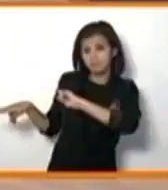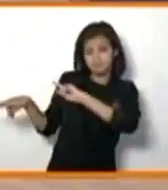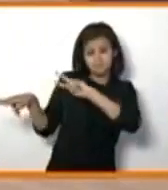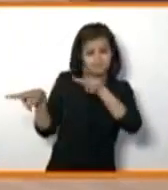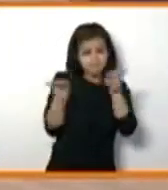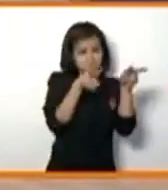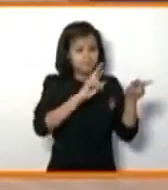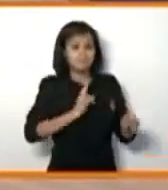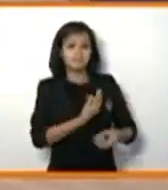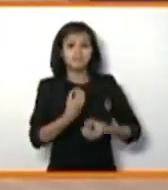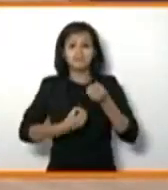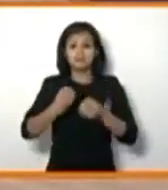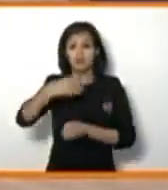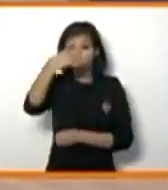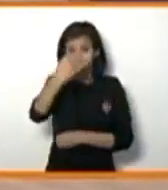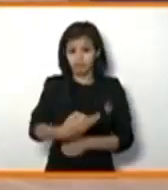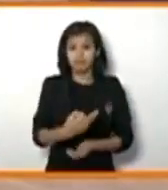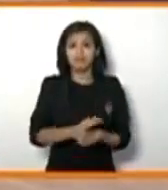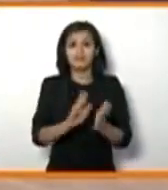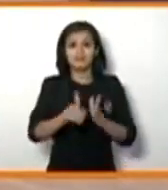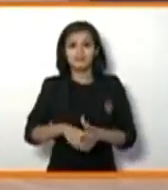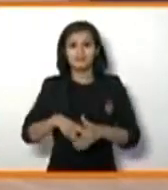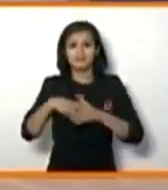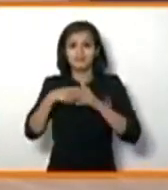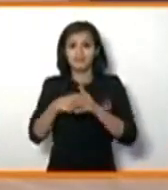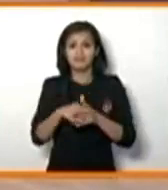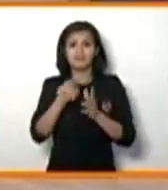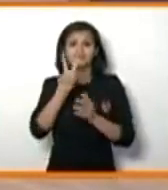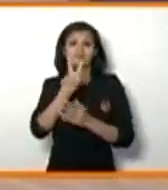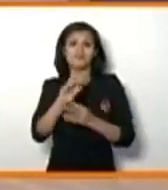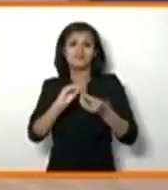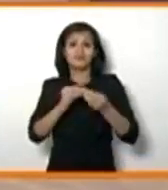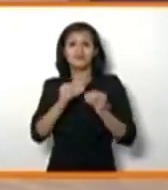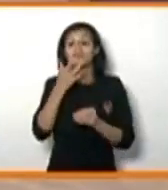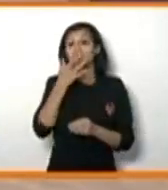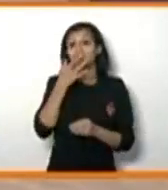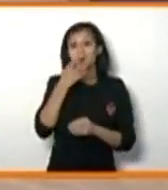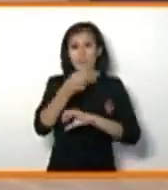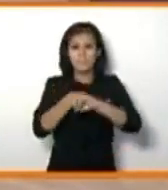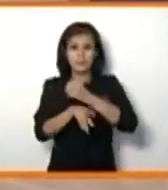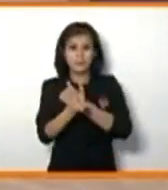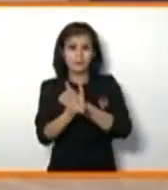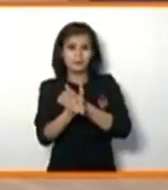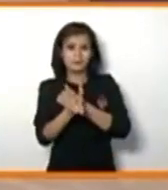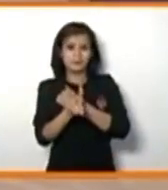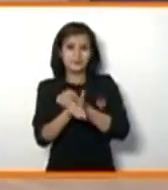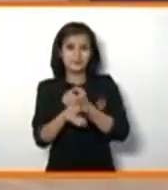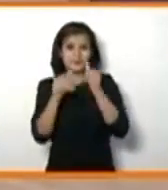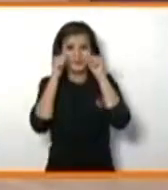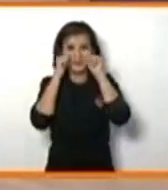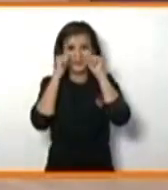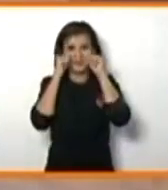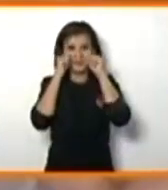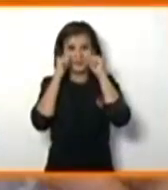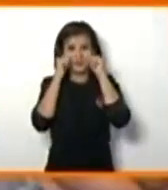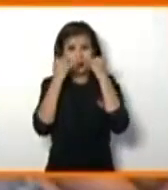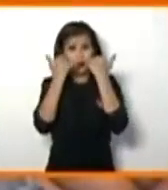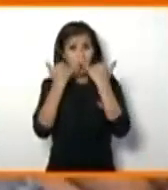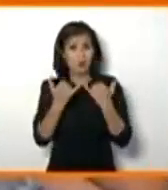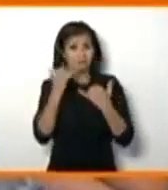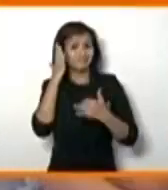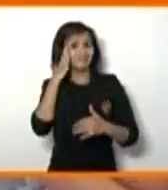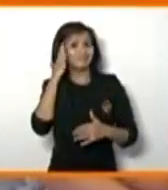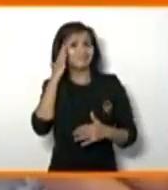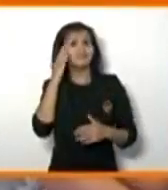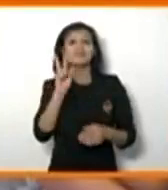uno de nuestros procesos. Iniciamos junto a tus dos números favoritos, junto a premiados. Atentos y acompáñame a conocer el